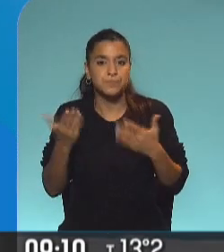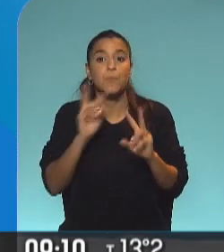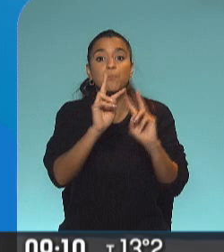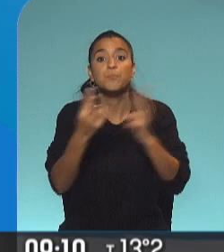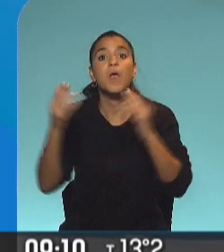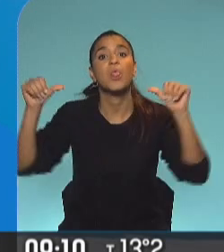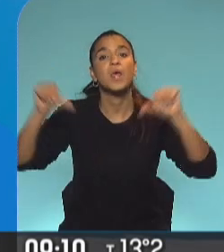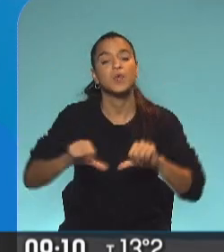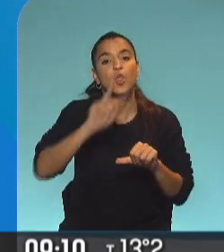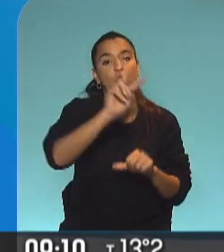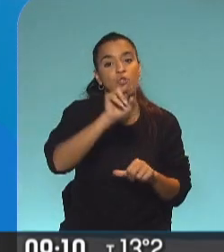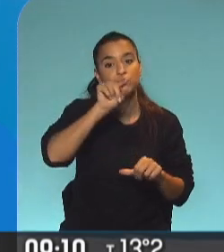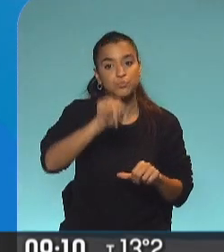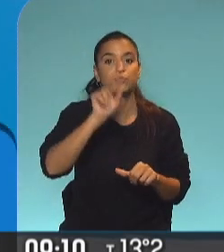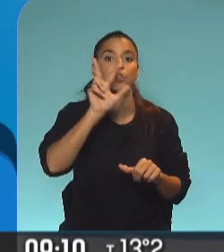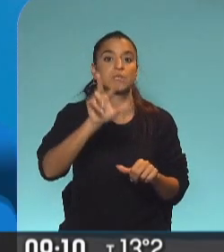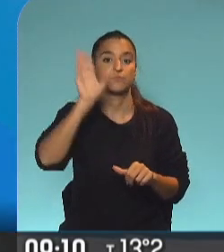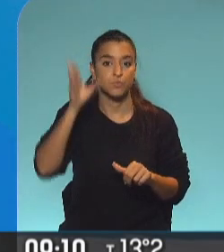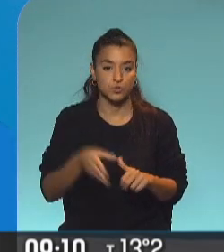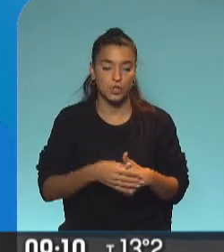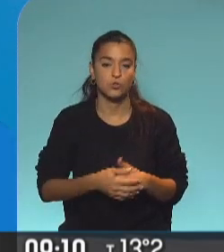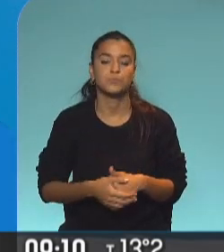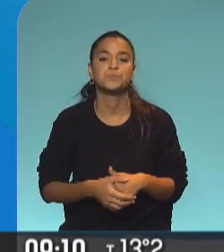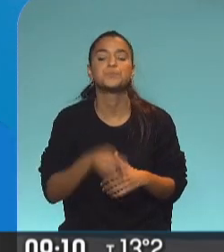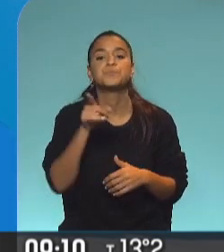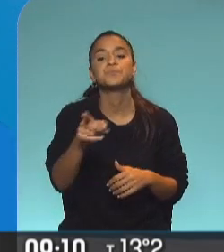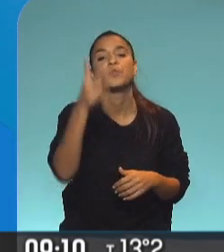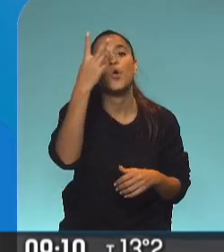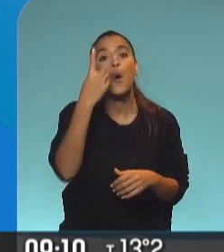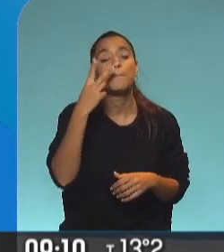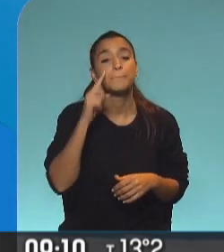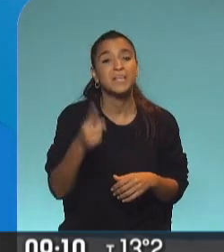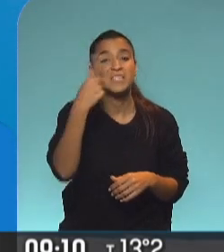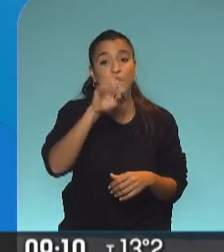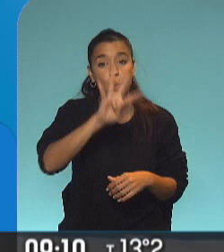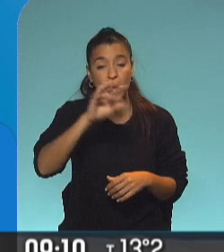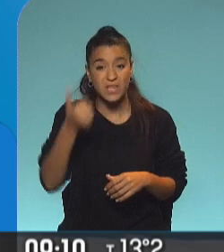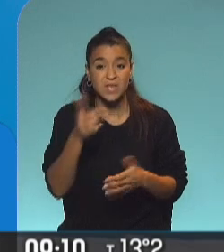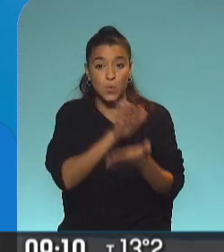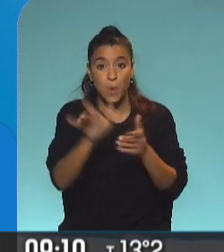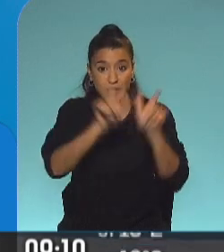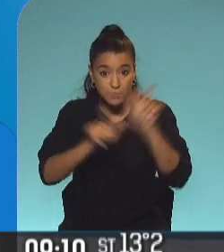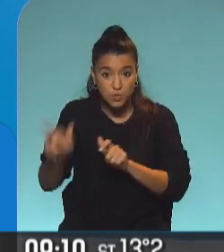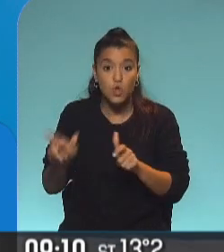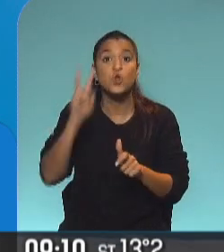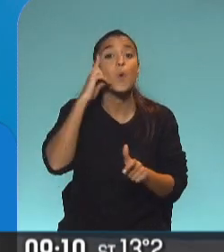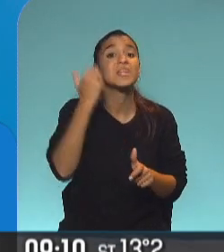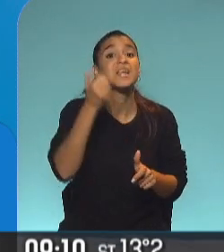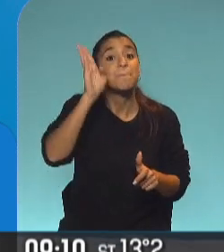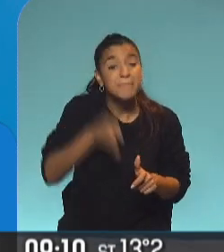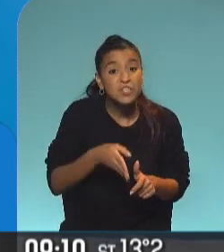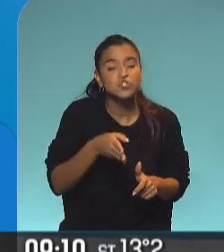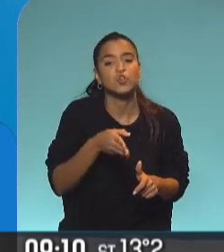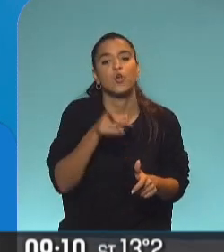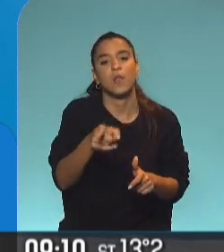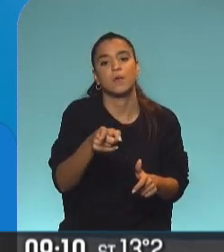sigue en descenso, 2,3%. De los 2.146 nuevos casos, 96% se